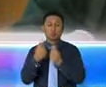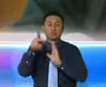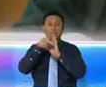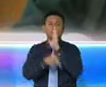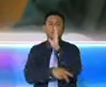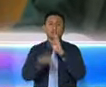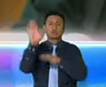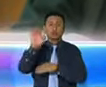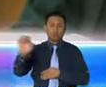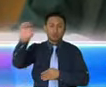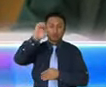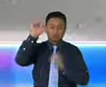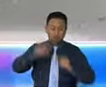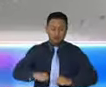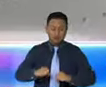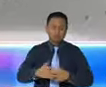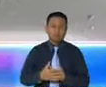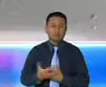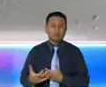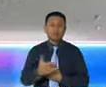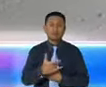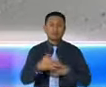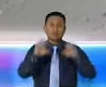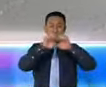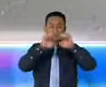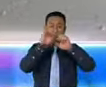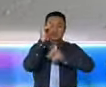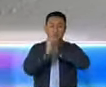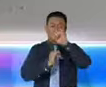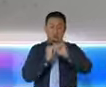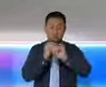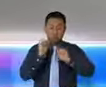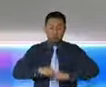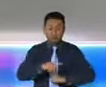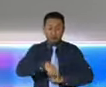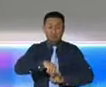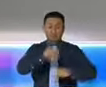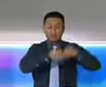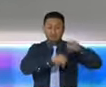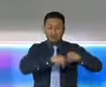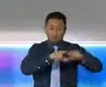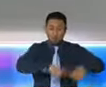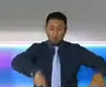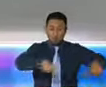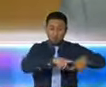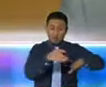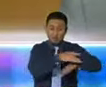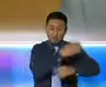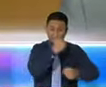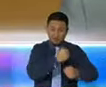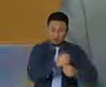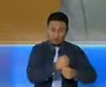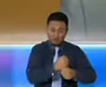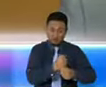Europeo, para que se emitan acciones para que las multinacionales reparen los daños causados en los territorios en los que operan.